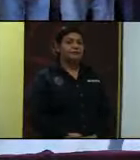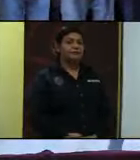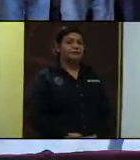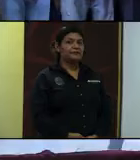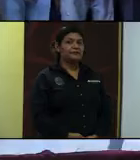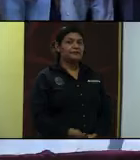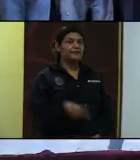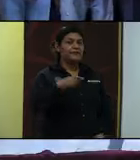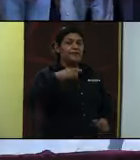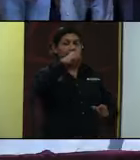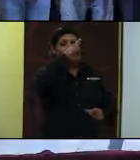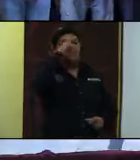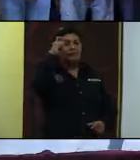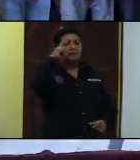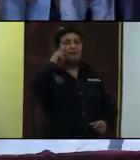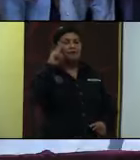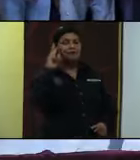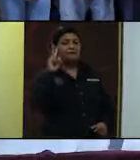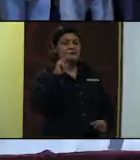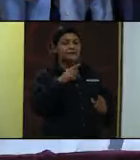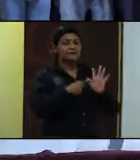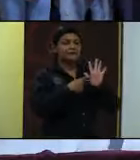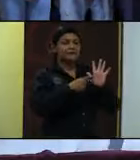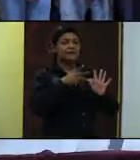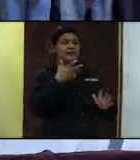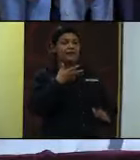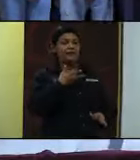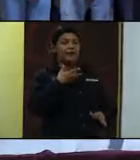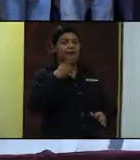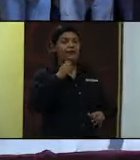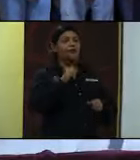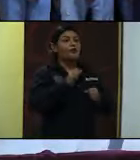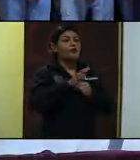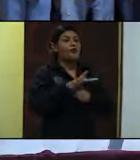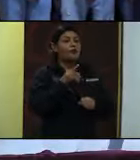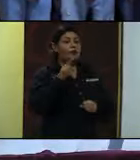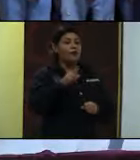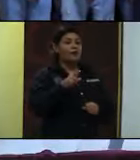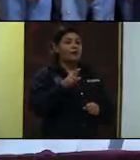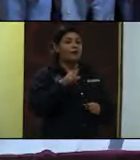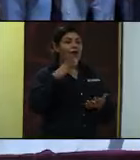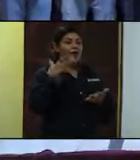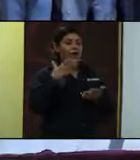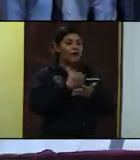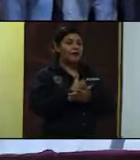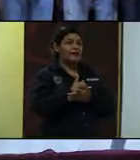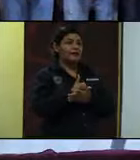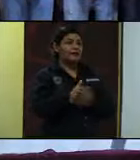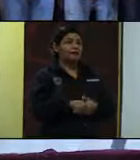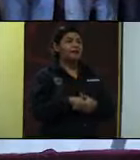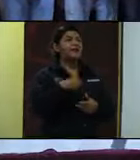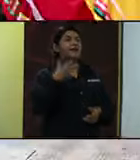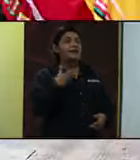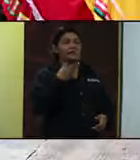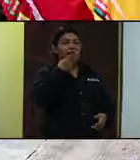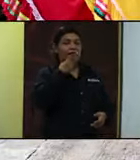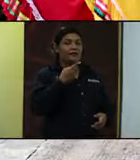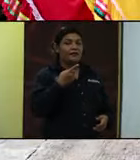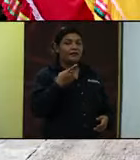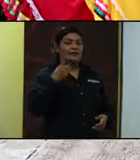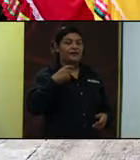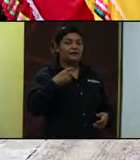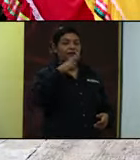ahí en las fotos que compartimos, no sé si está la fotografía en la cual fue esa ganadora. Bien, cabe mencionar que